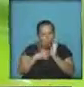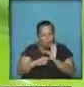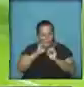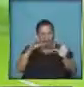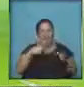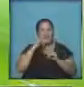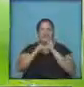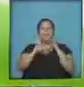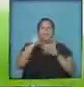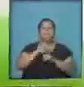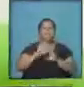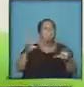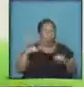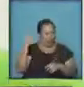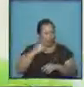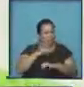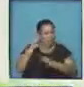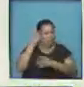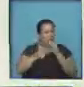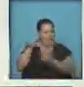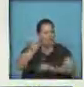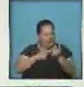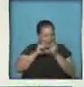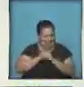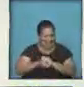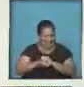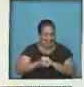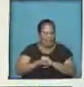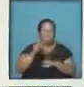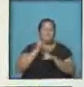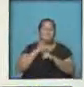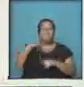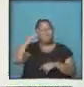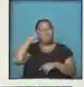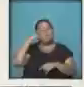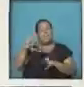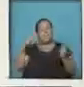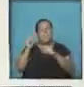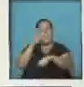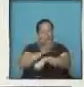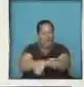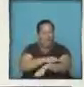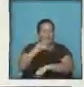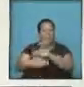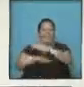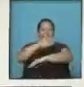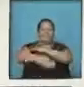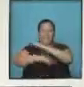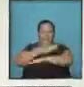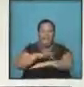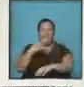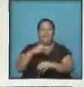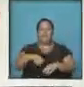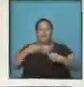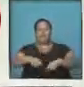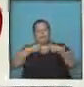claro. Yo decimos las cosas que hacemos mal en general para que usted nos la corrija. Siempre pensamos que hay que poner hielo, que hay que taparlo, que hay que sacar